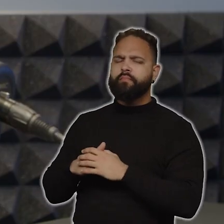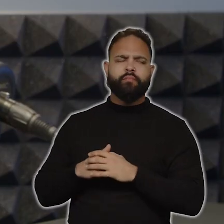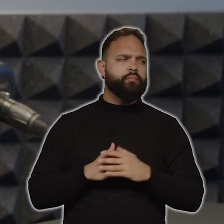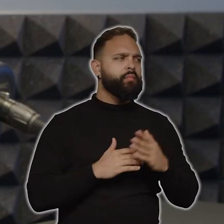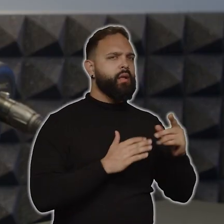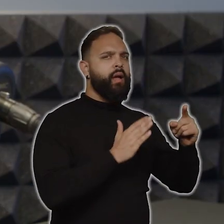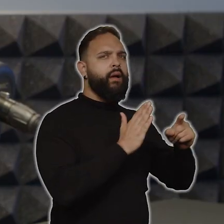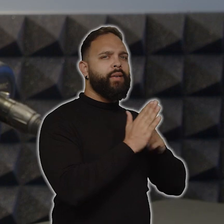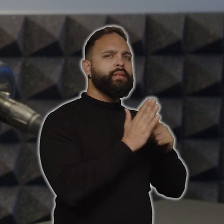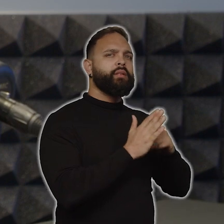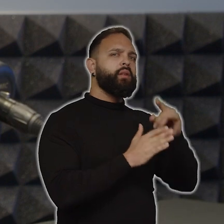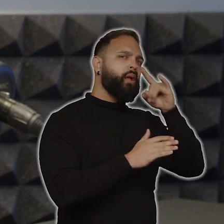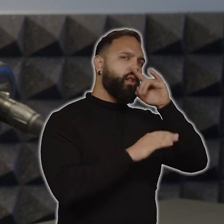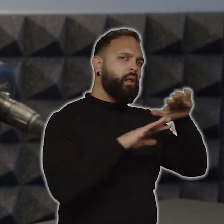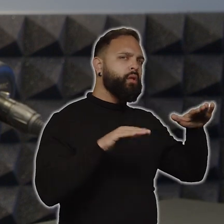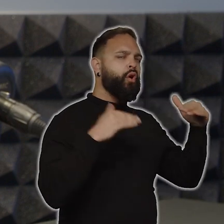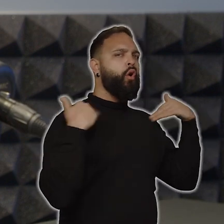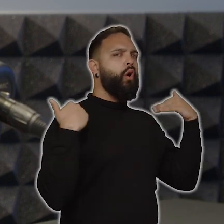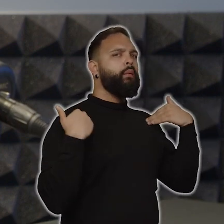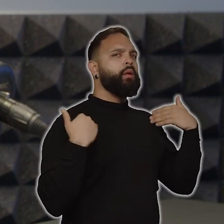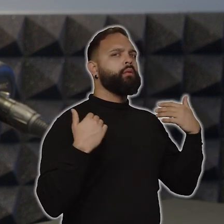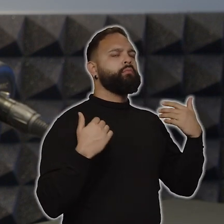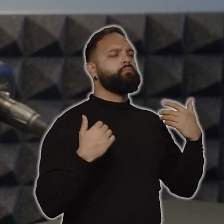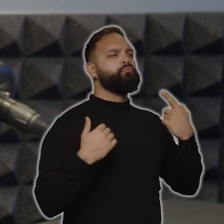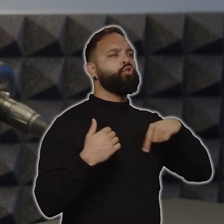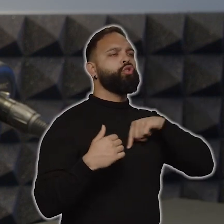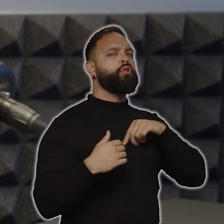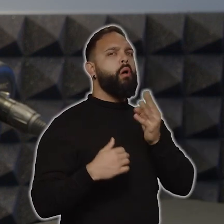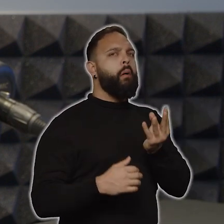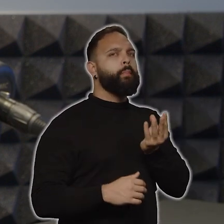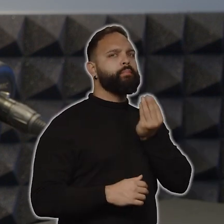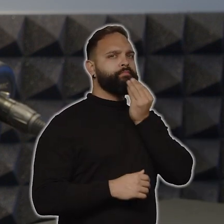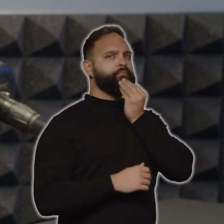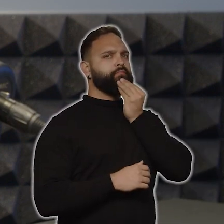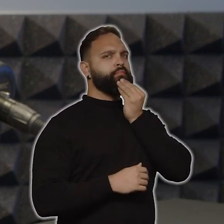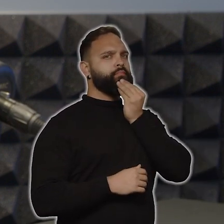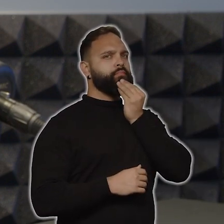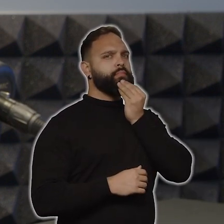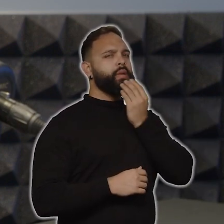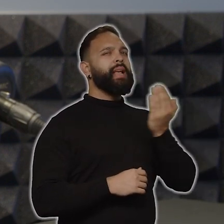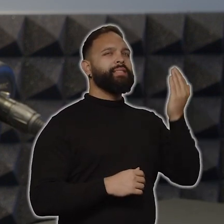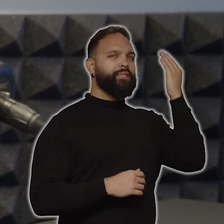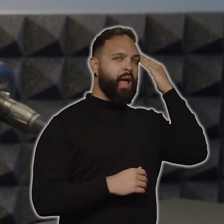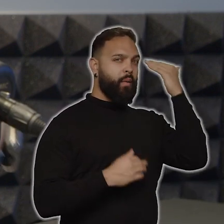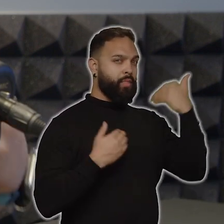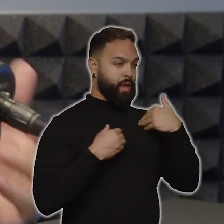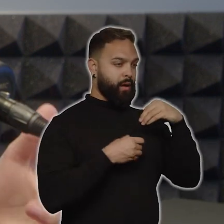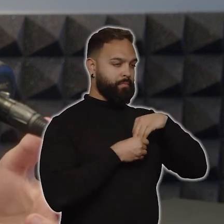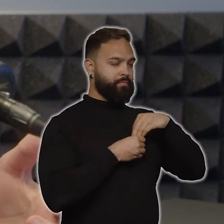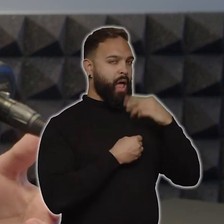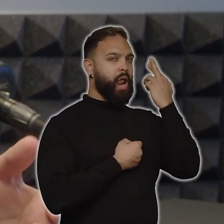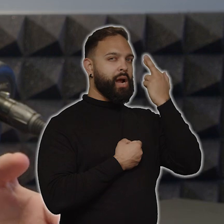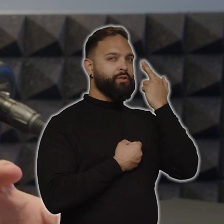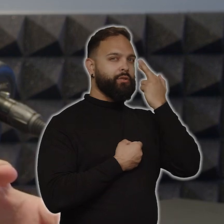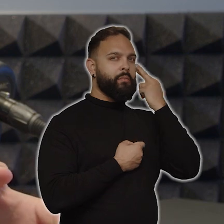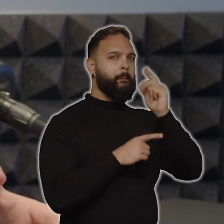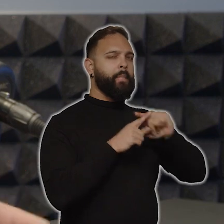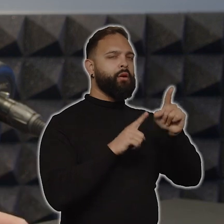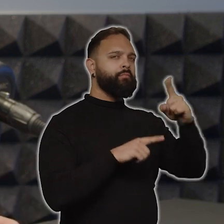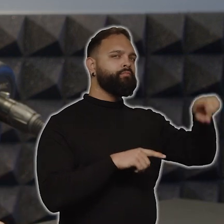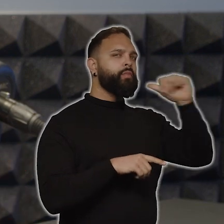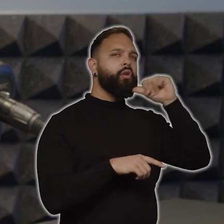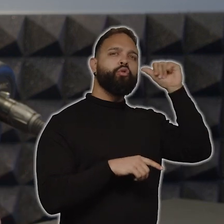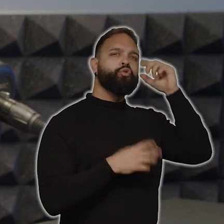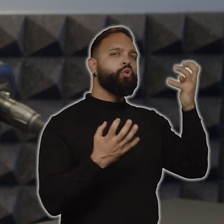y los jóvenes, pues a veces somos callados y a veces tenemos la razón, pero no nos quieren escuchar. Y